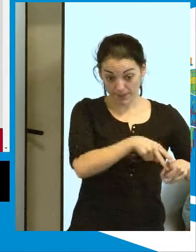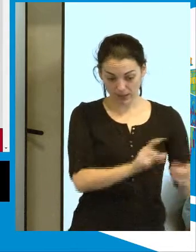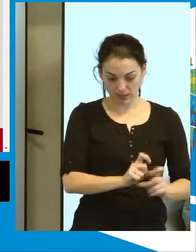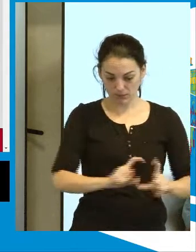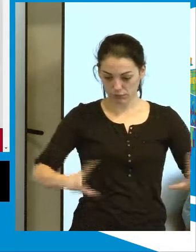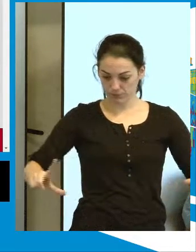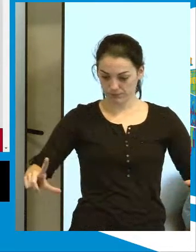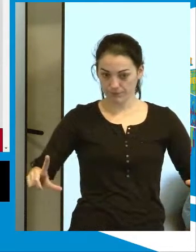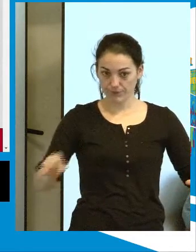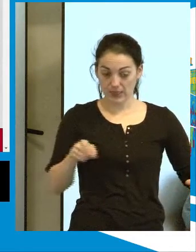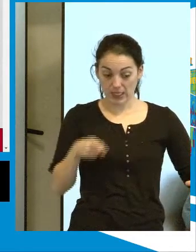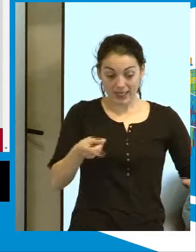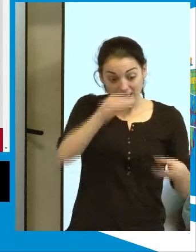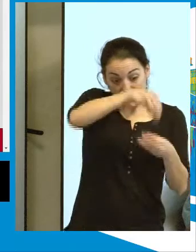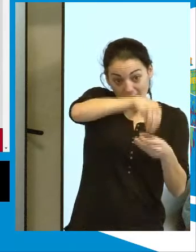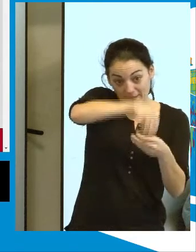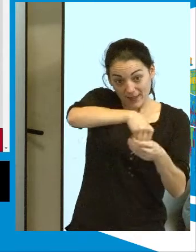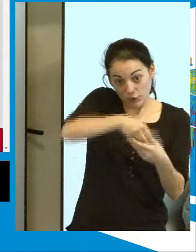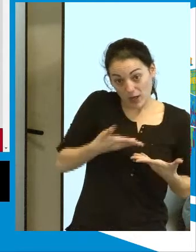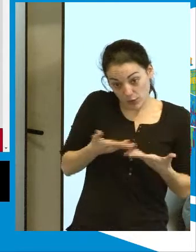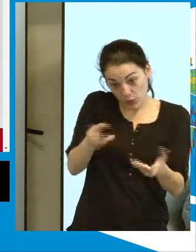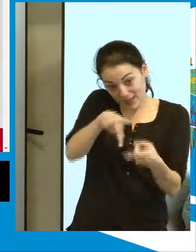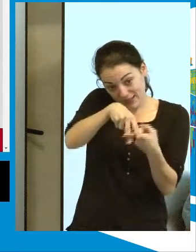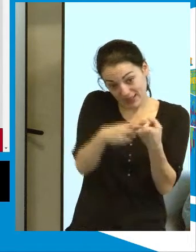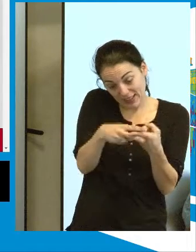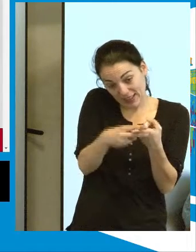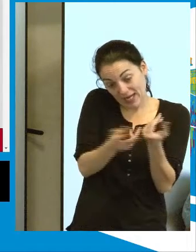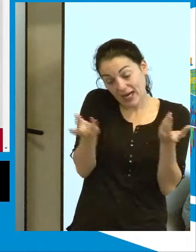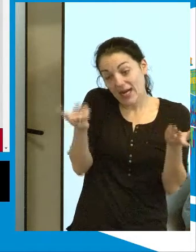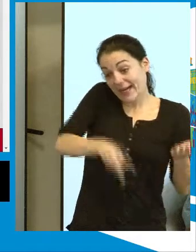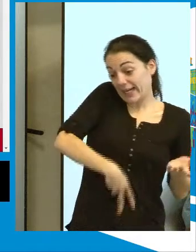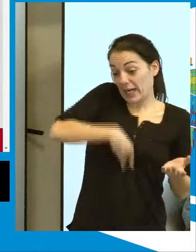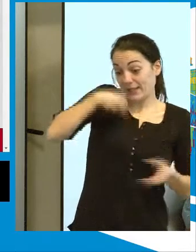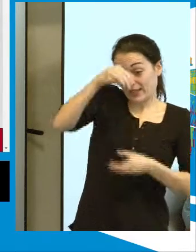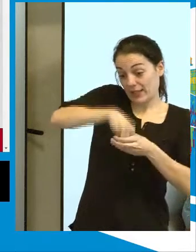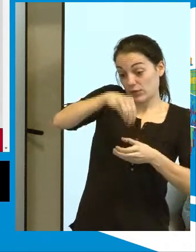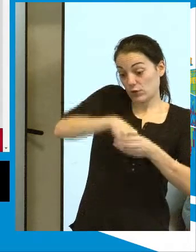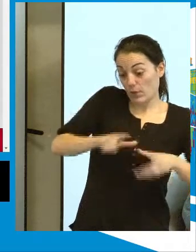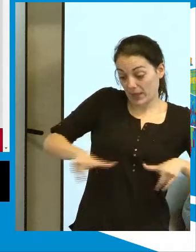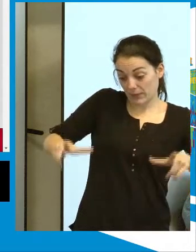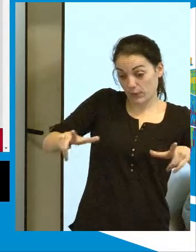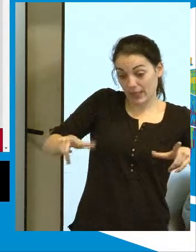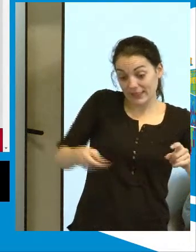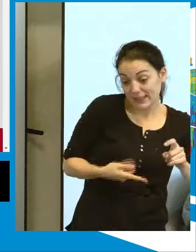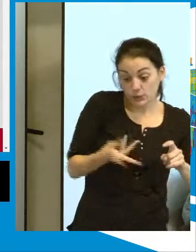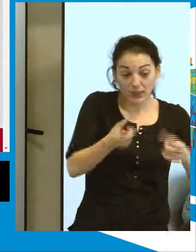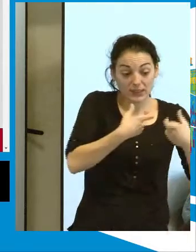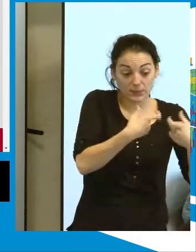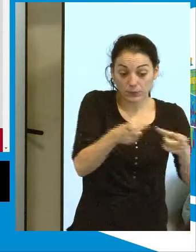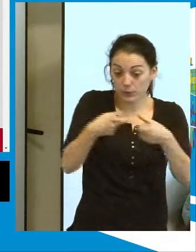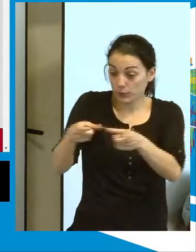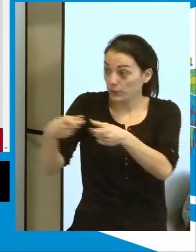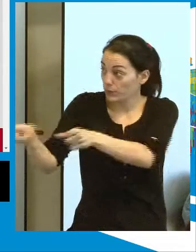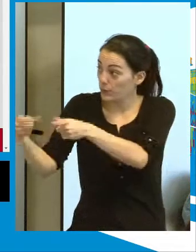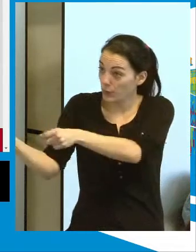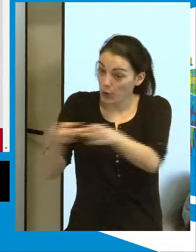que va a contener las ayudas técnicas que actualmente tenemos dentro de la plataforma. Luego también aparecen una serie de áreas que tienen unas